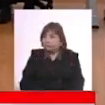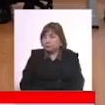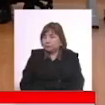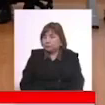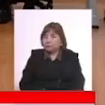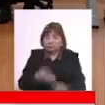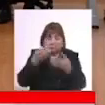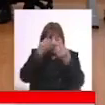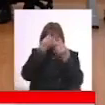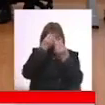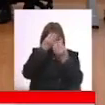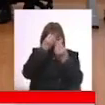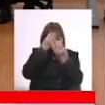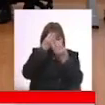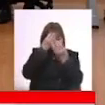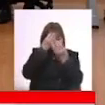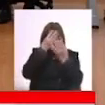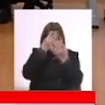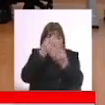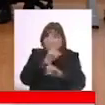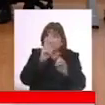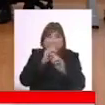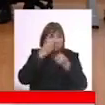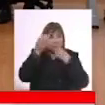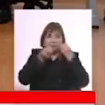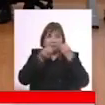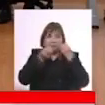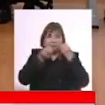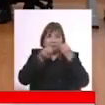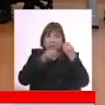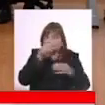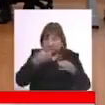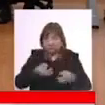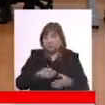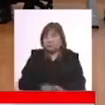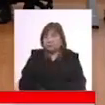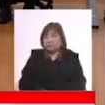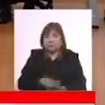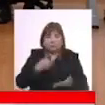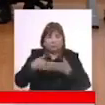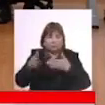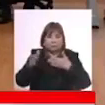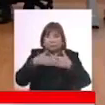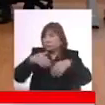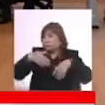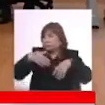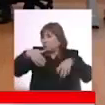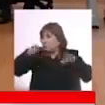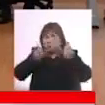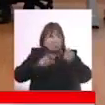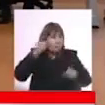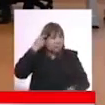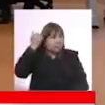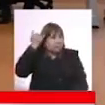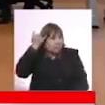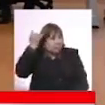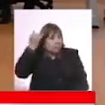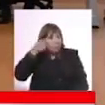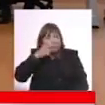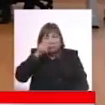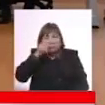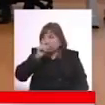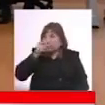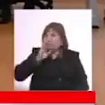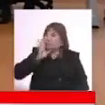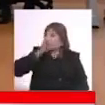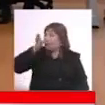si tienen información, no hay especulación, eso es claro, ¿no? Como cualquiera. Y la idea no solamente